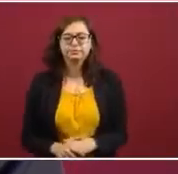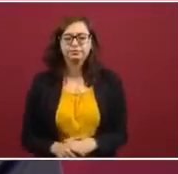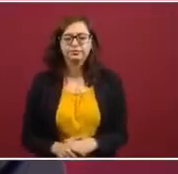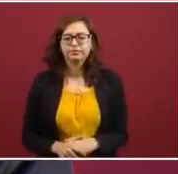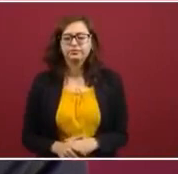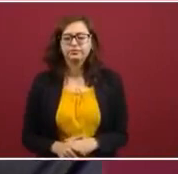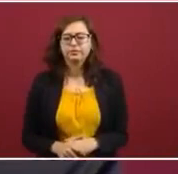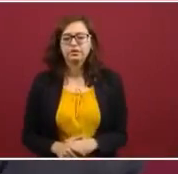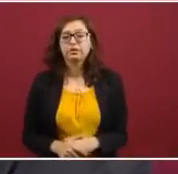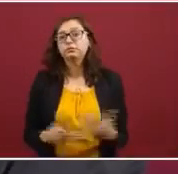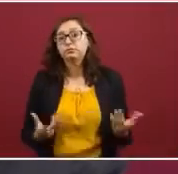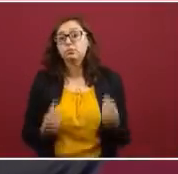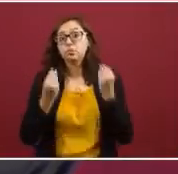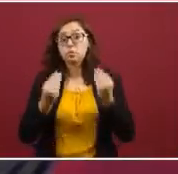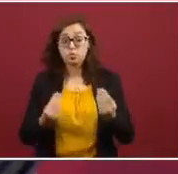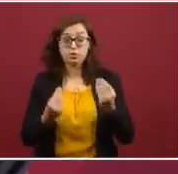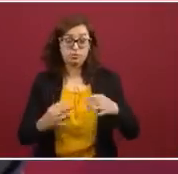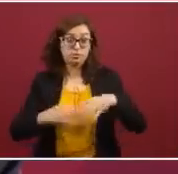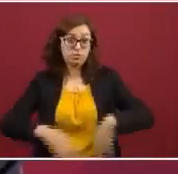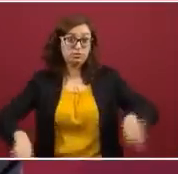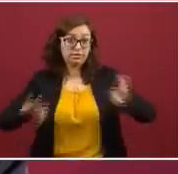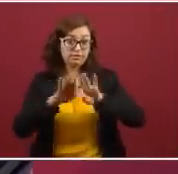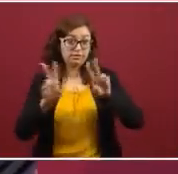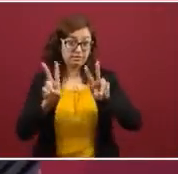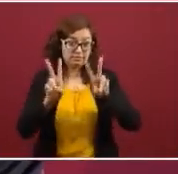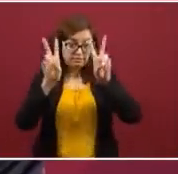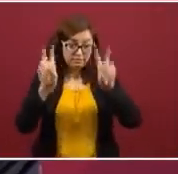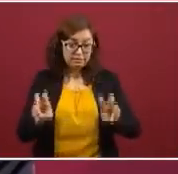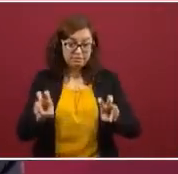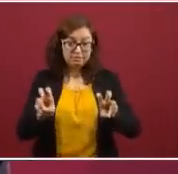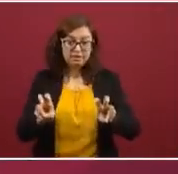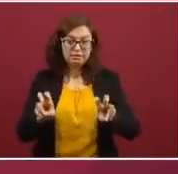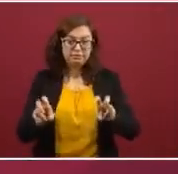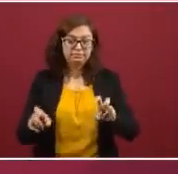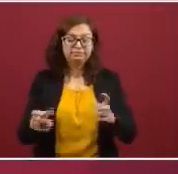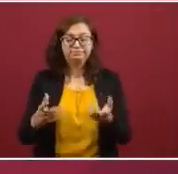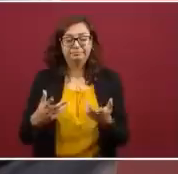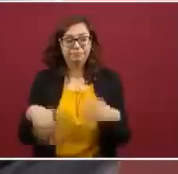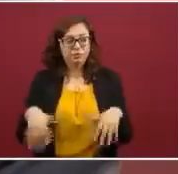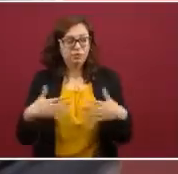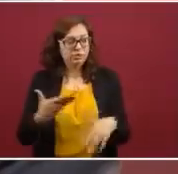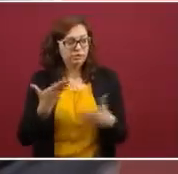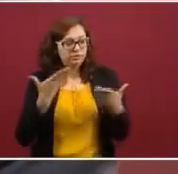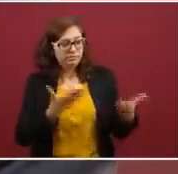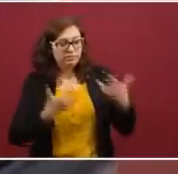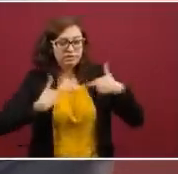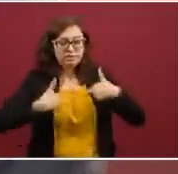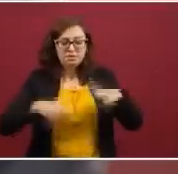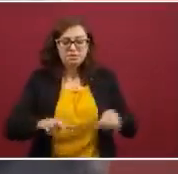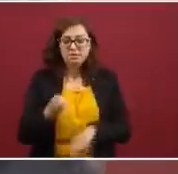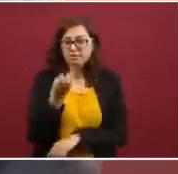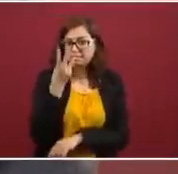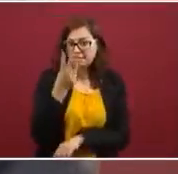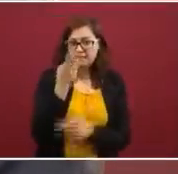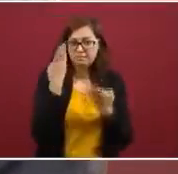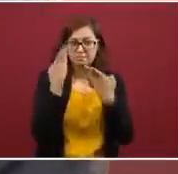muy importante que esos tres bancos, que